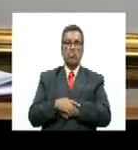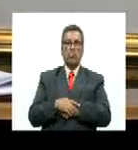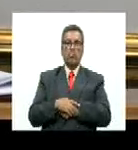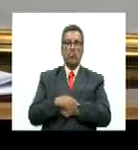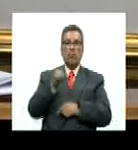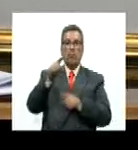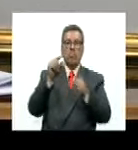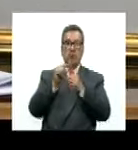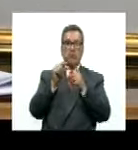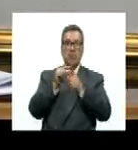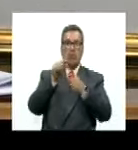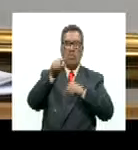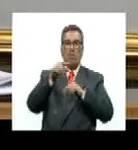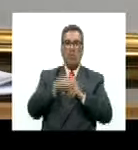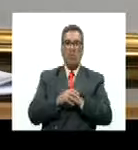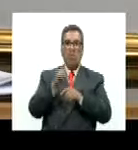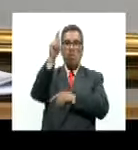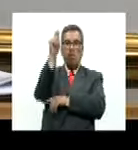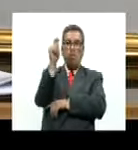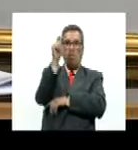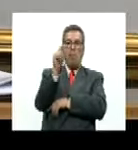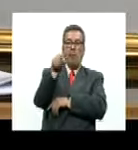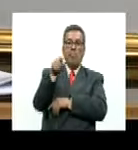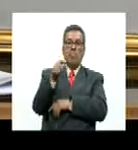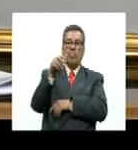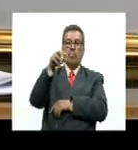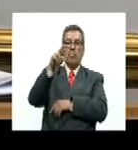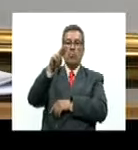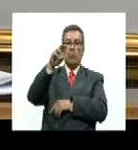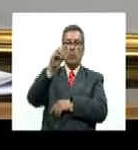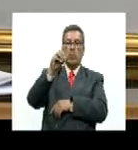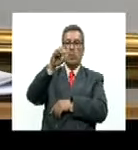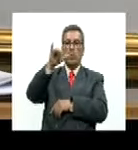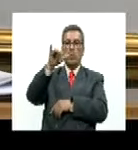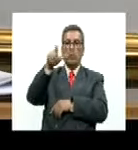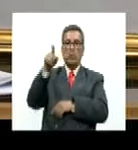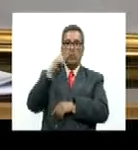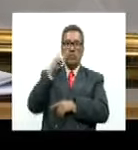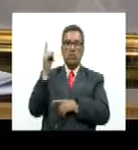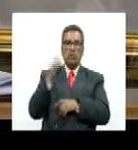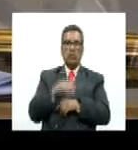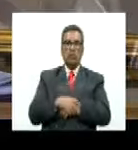Voy a dejar en el derecho de palabra al diputado Roy Daza.